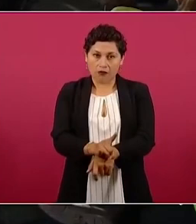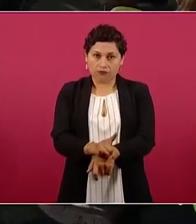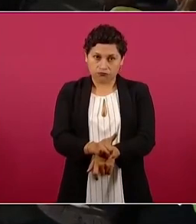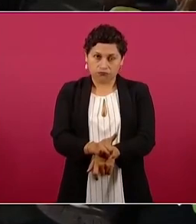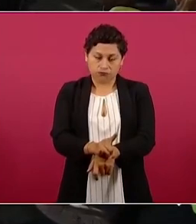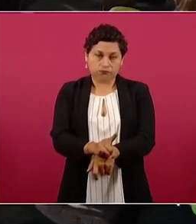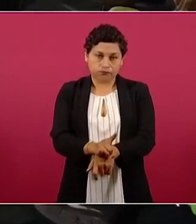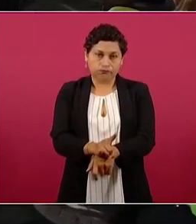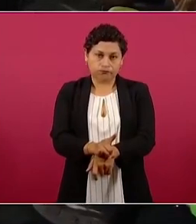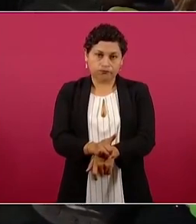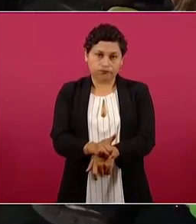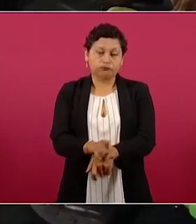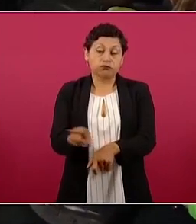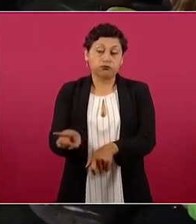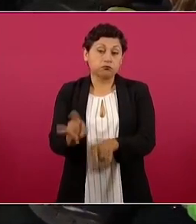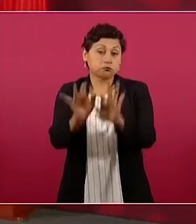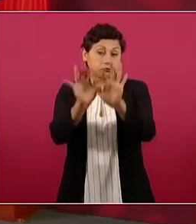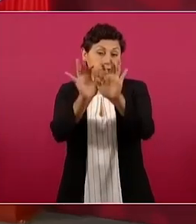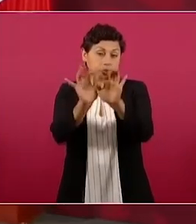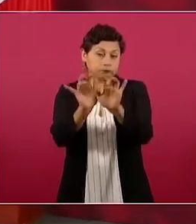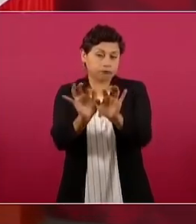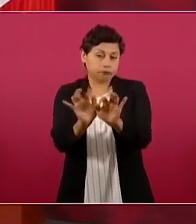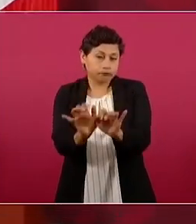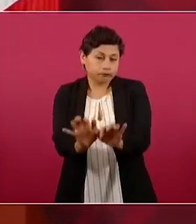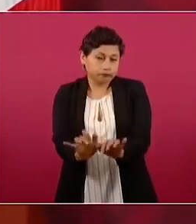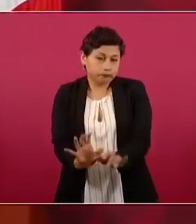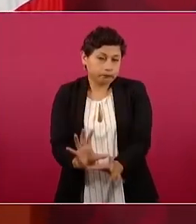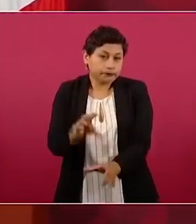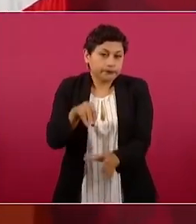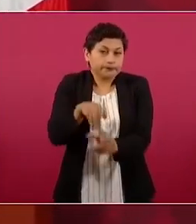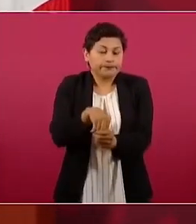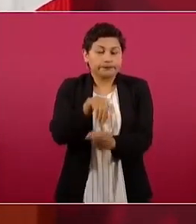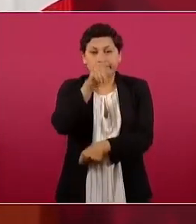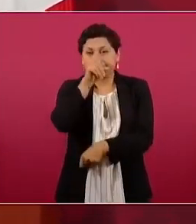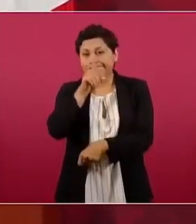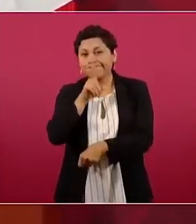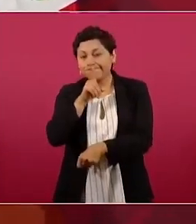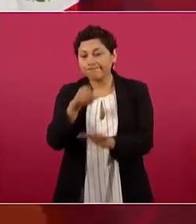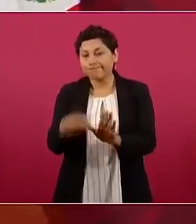de cómo presentaron las cosas, cómo mintieron.